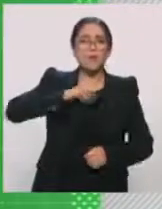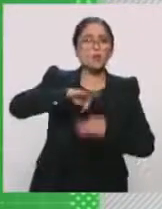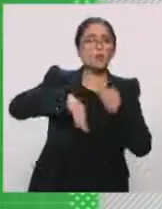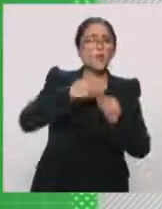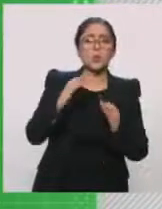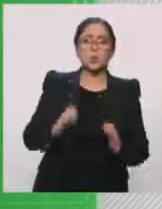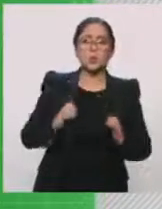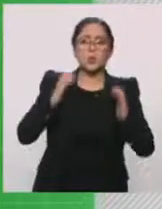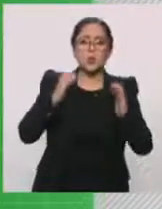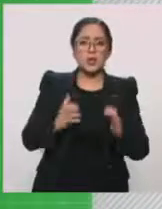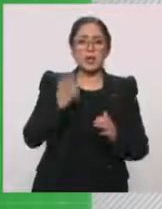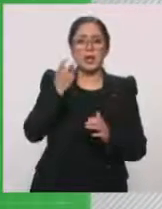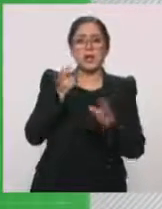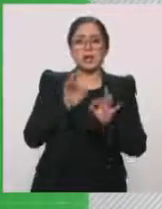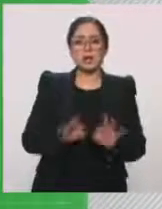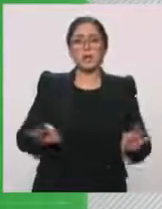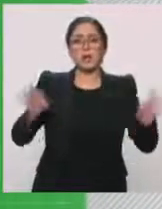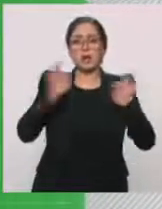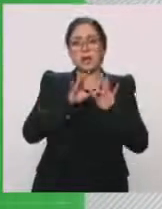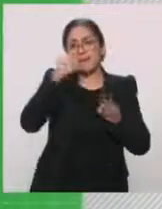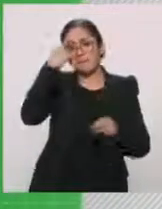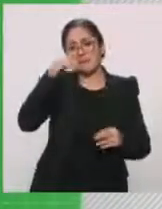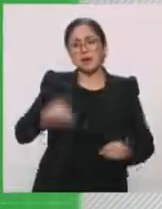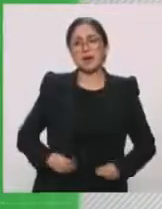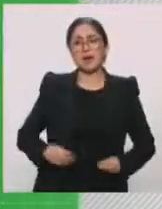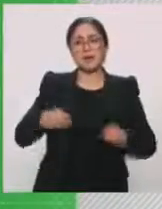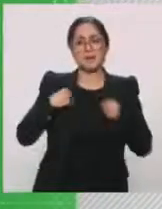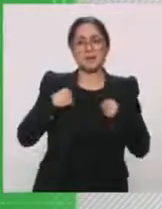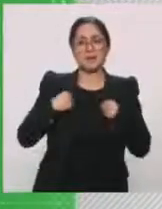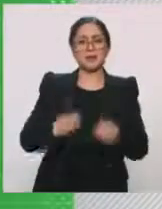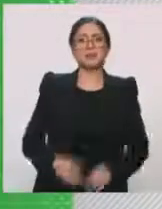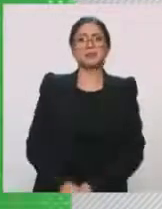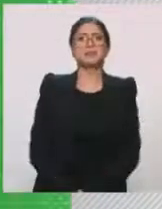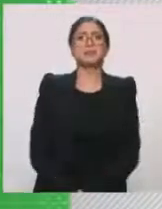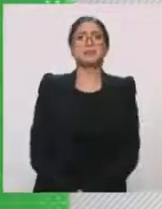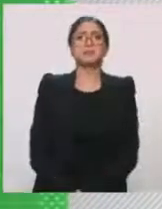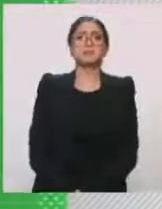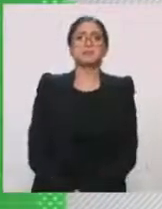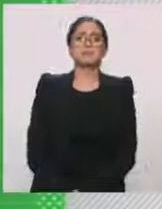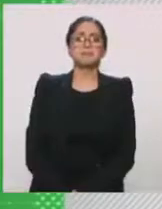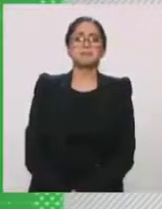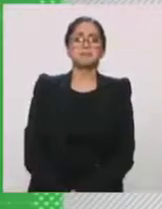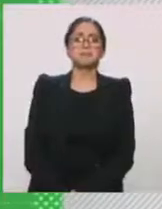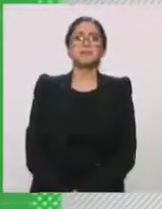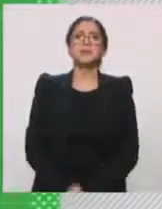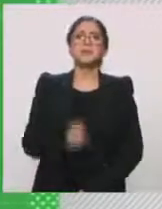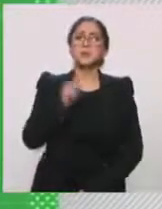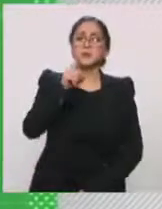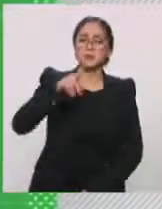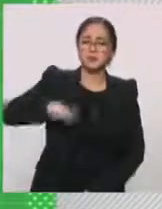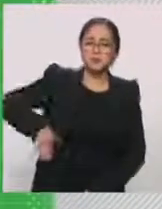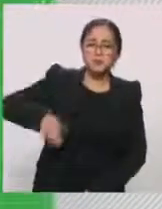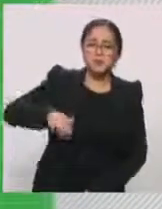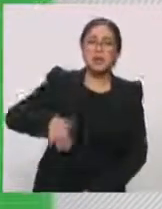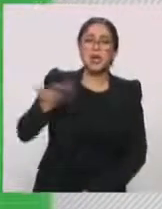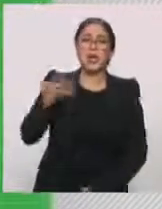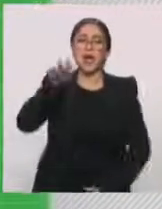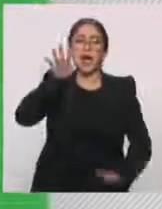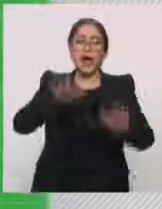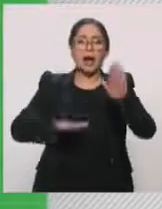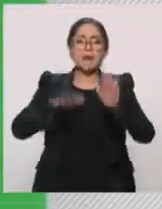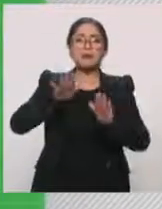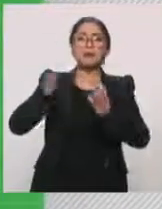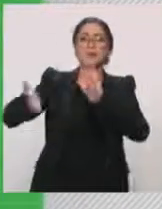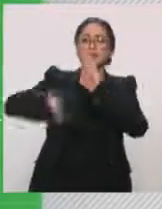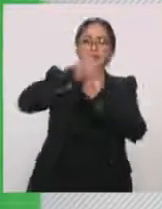depende nuestra propia vida. Claro. Tomás, un poquito con lo que tú comentas, lamentablemente la mancha urbana va